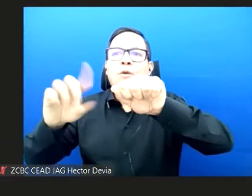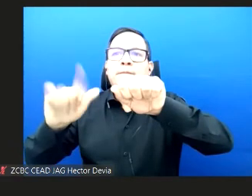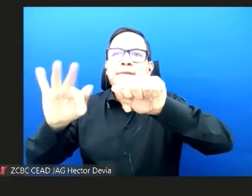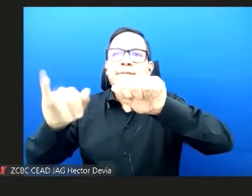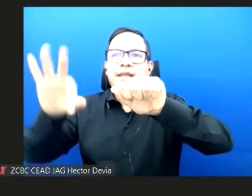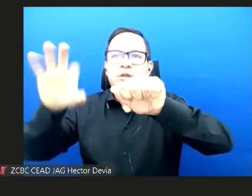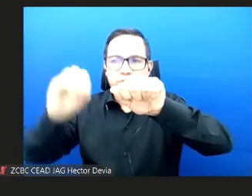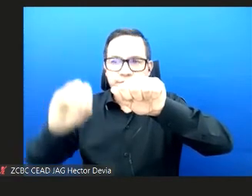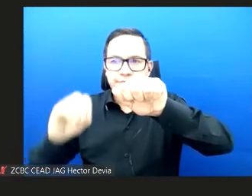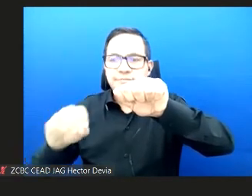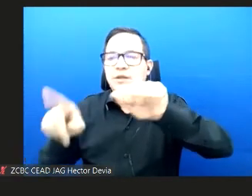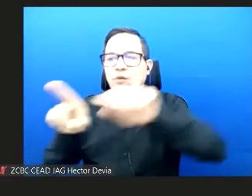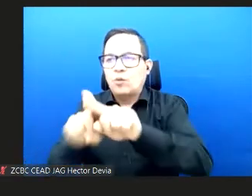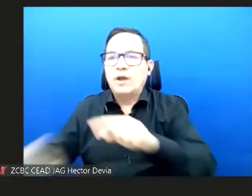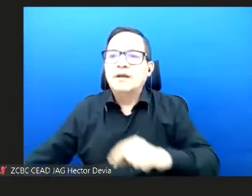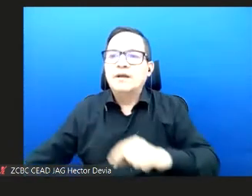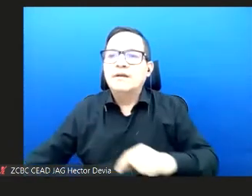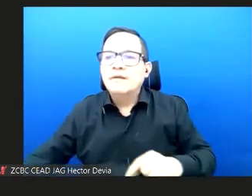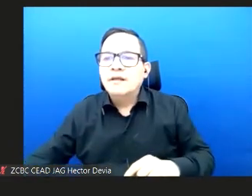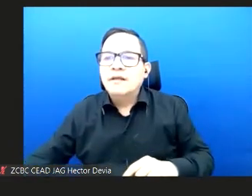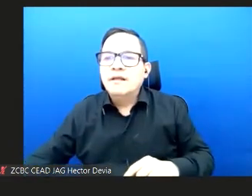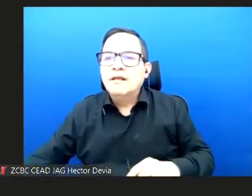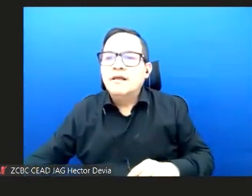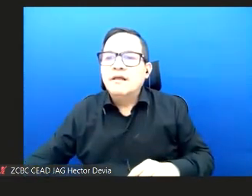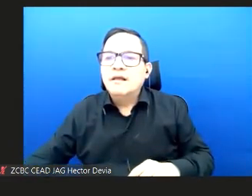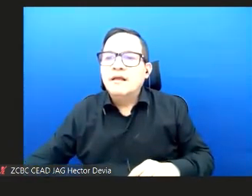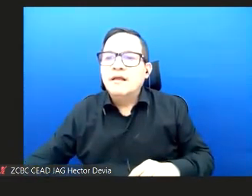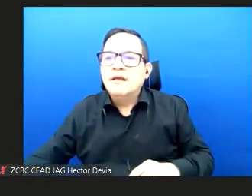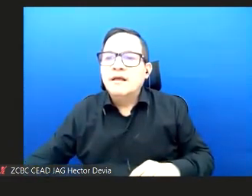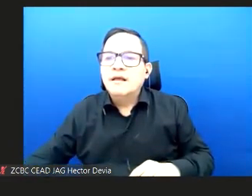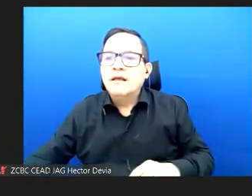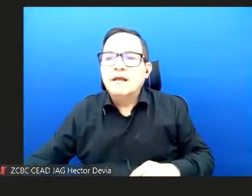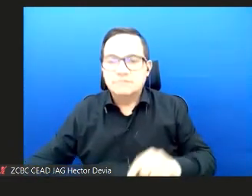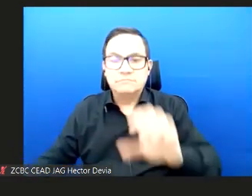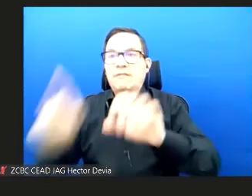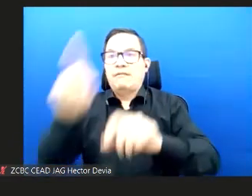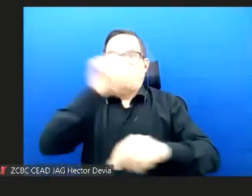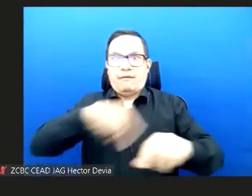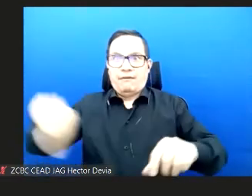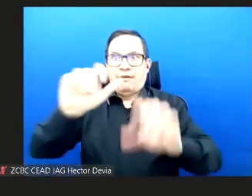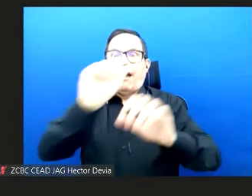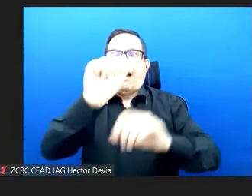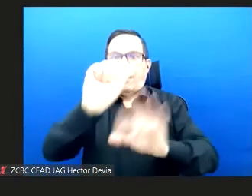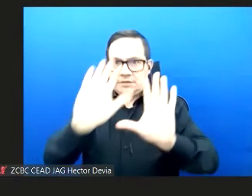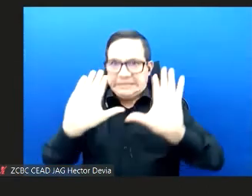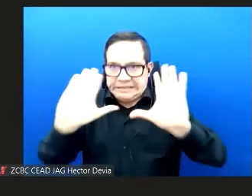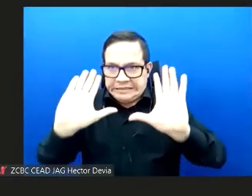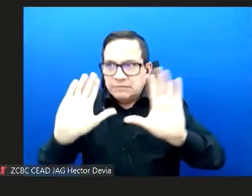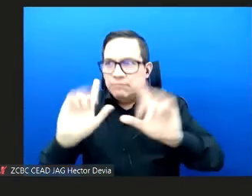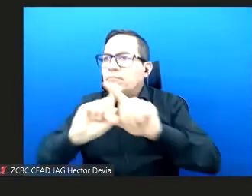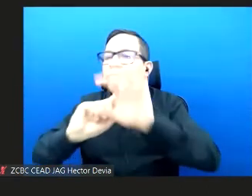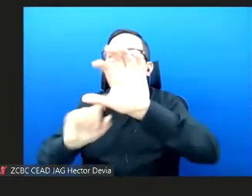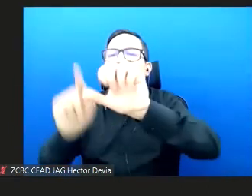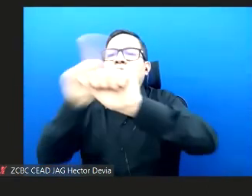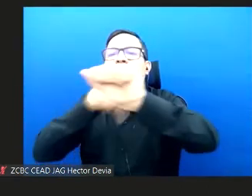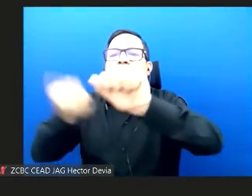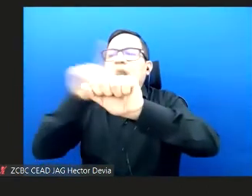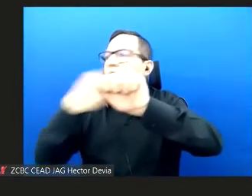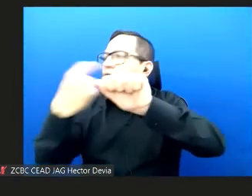Entonces, A complemento es igual a 5, 6, 8 y 9. ¿Sí?